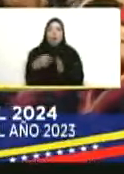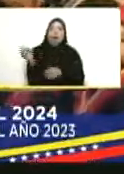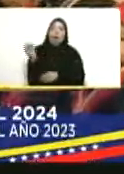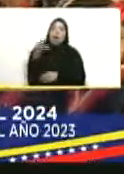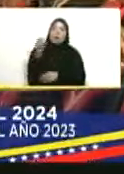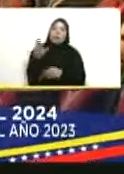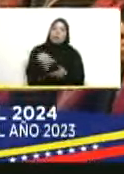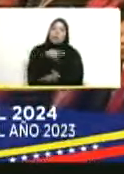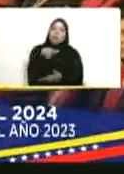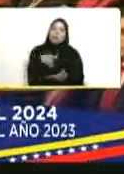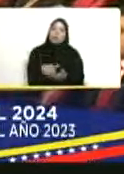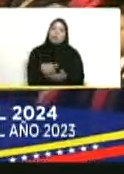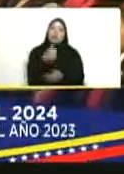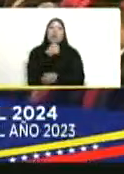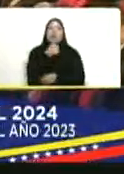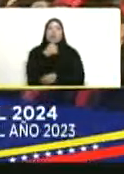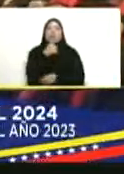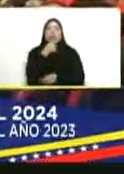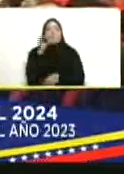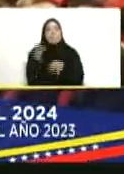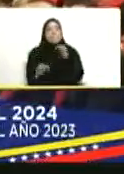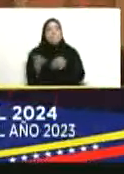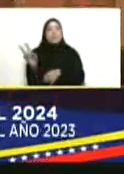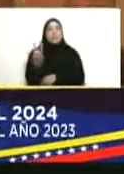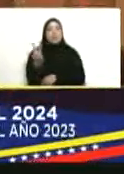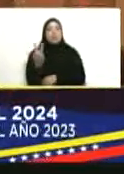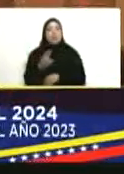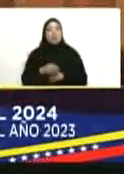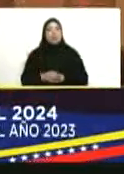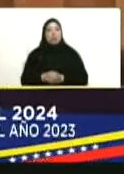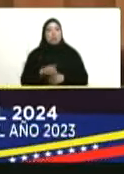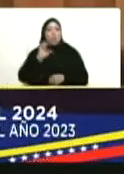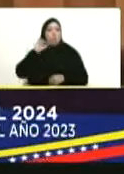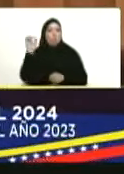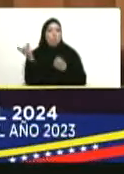Nacional. ¿Y quién legisla en Venezuela? ¡Guaidó!